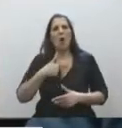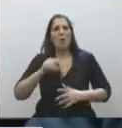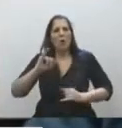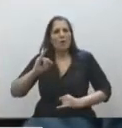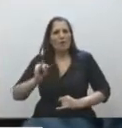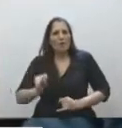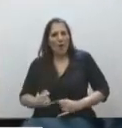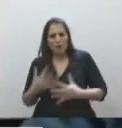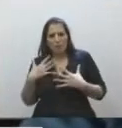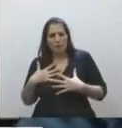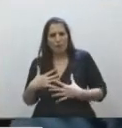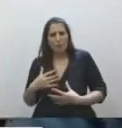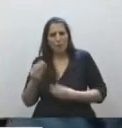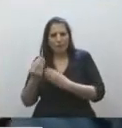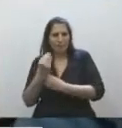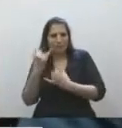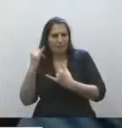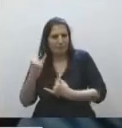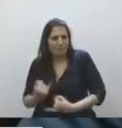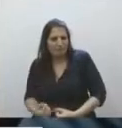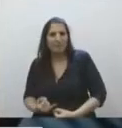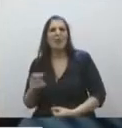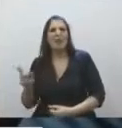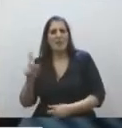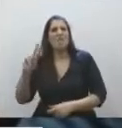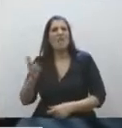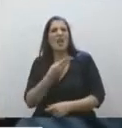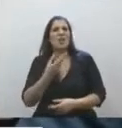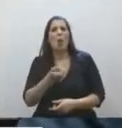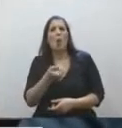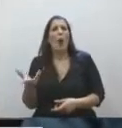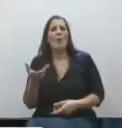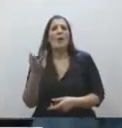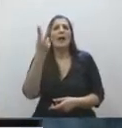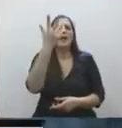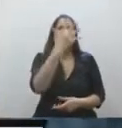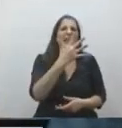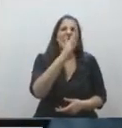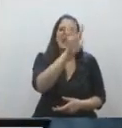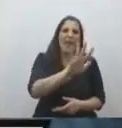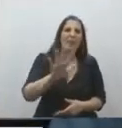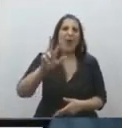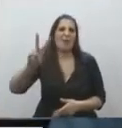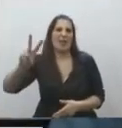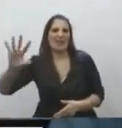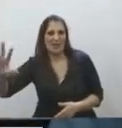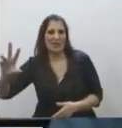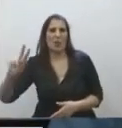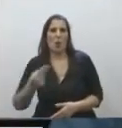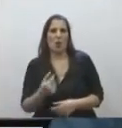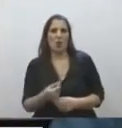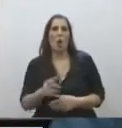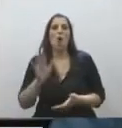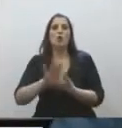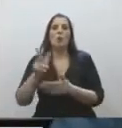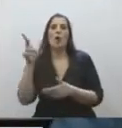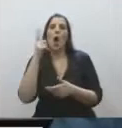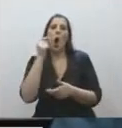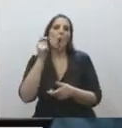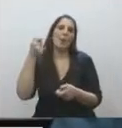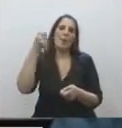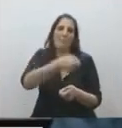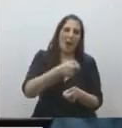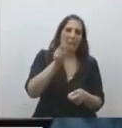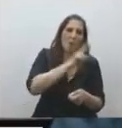la composición del Congreso no ha variado. Claro. O sea, quienes rechazamos el aborto lo vamos a volver a rechazar. Entonces, no